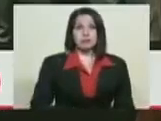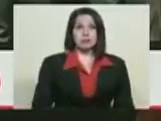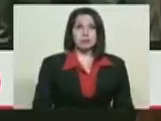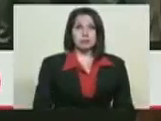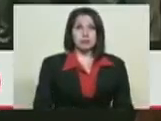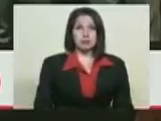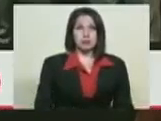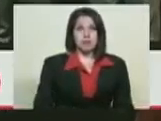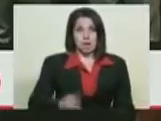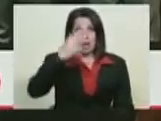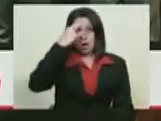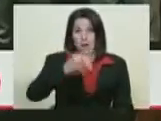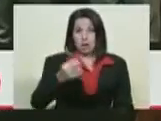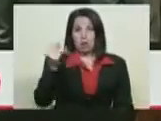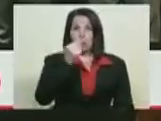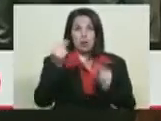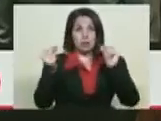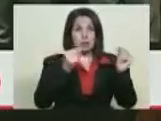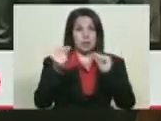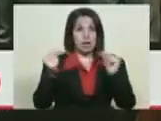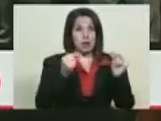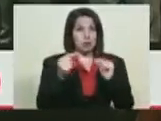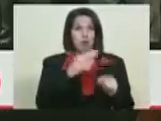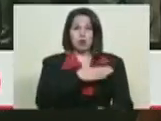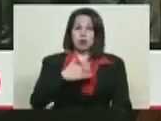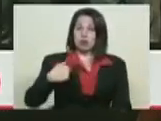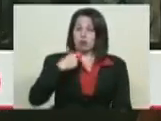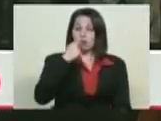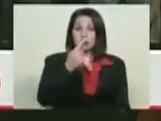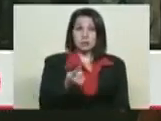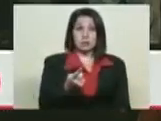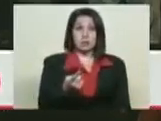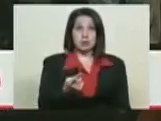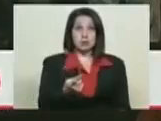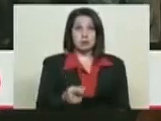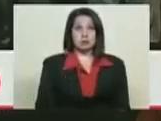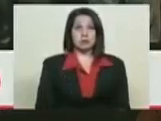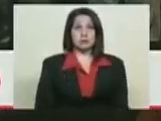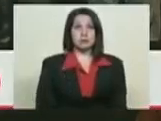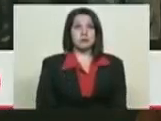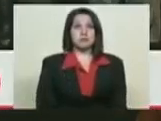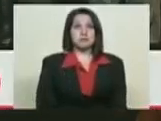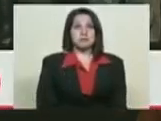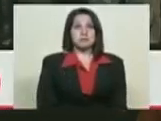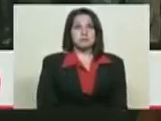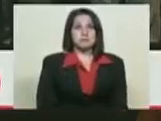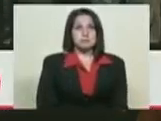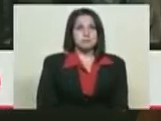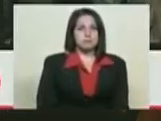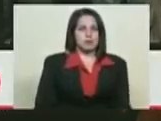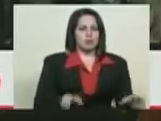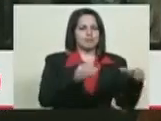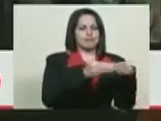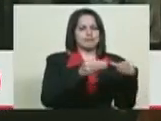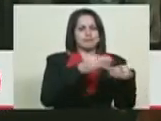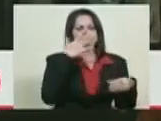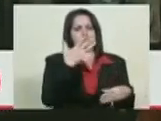yo creo en el diálogo. Yo quiero decirle a esa parte de la